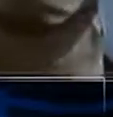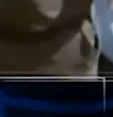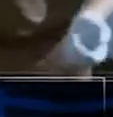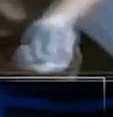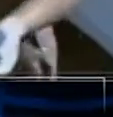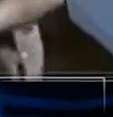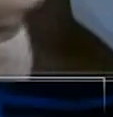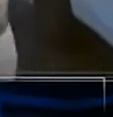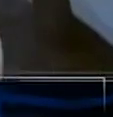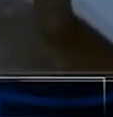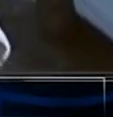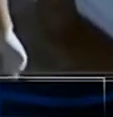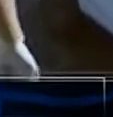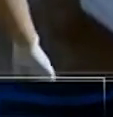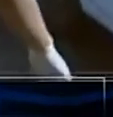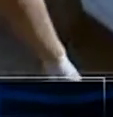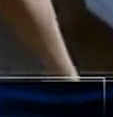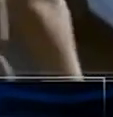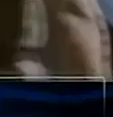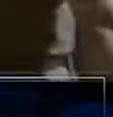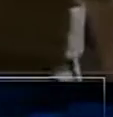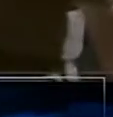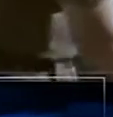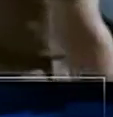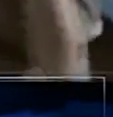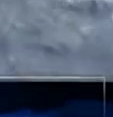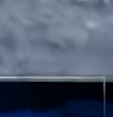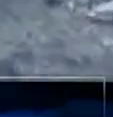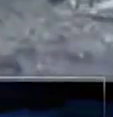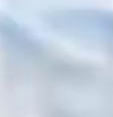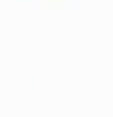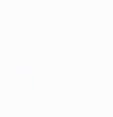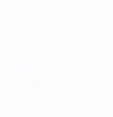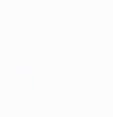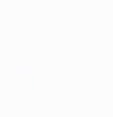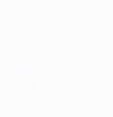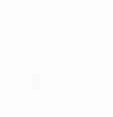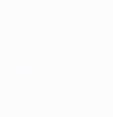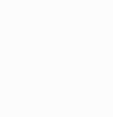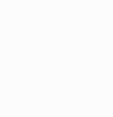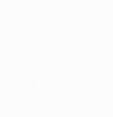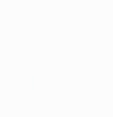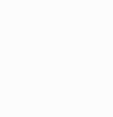Además, atentado con coche bomba deja decenas de heridos en Kabul.